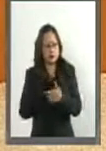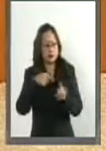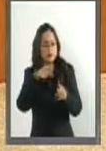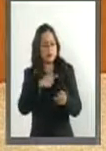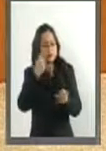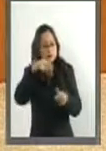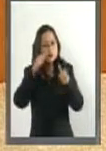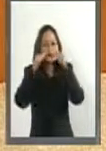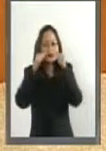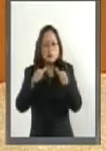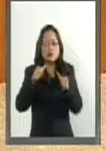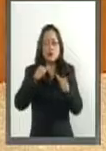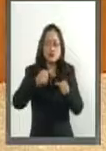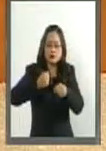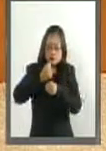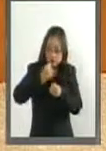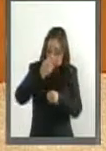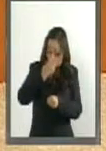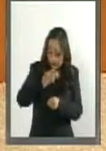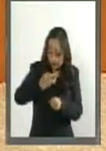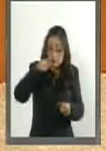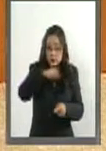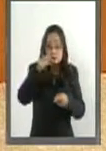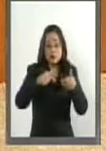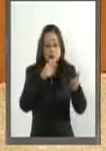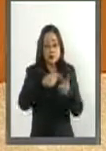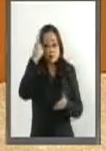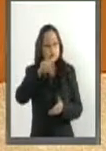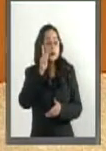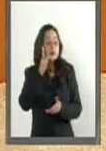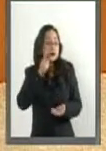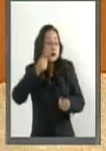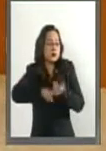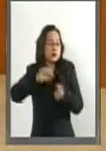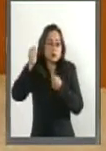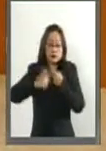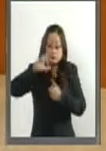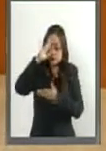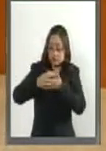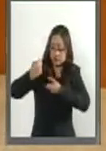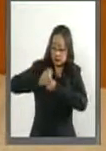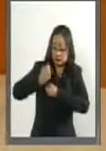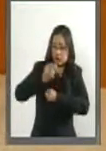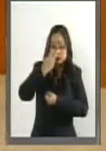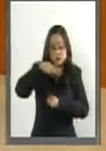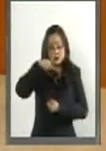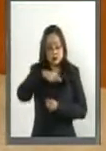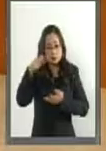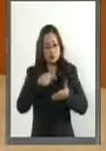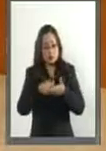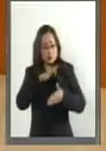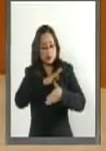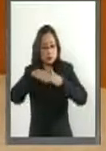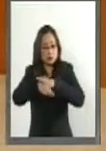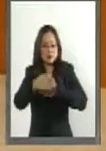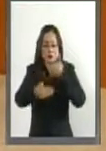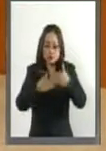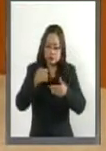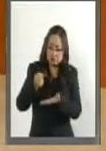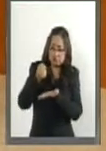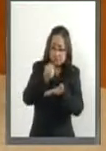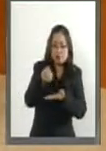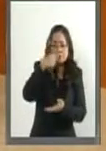de atención a la violencia, como son los refugios para mujeres víctimas de violencia, de la viabilidad para seguir